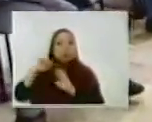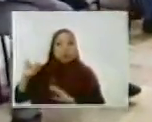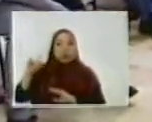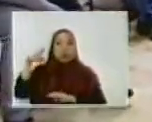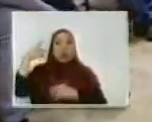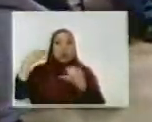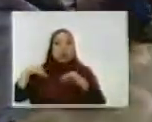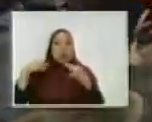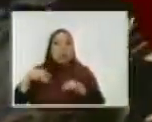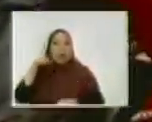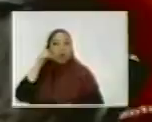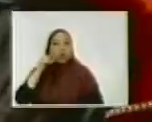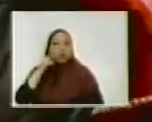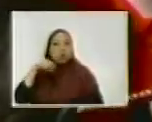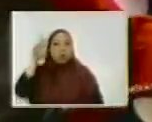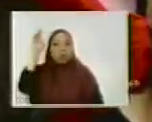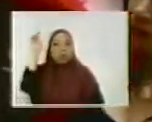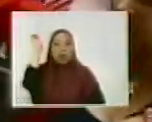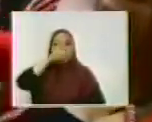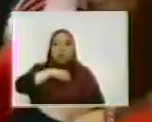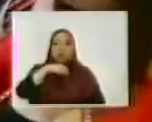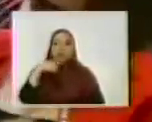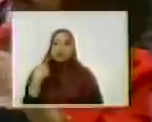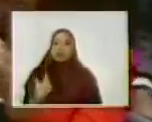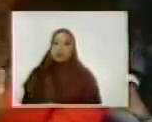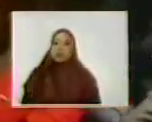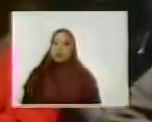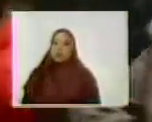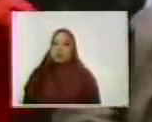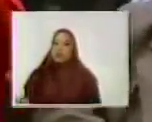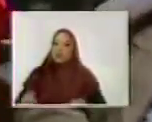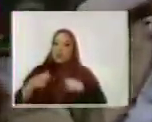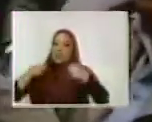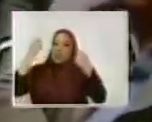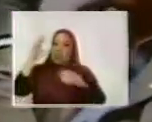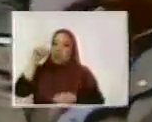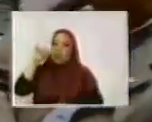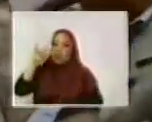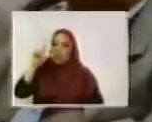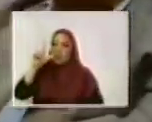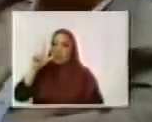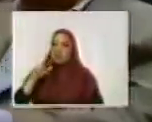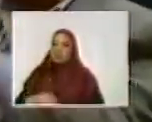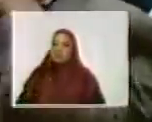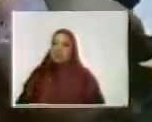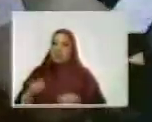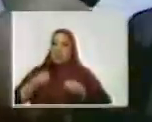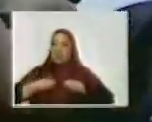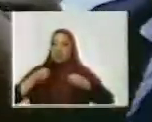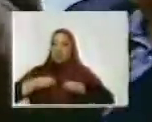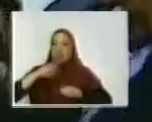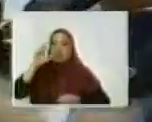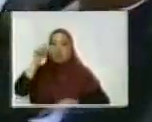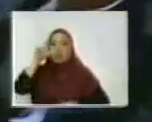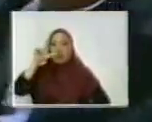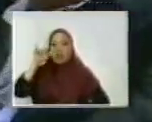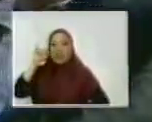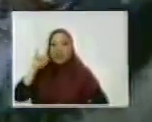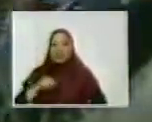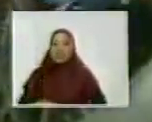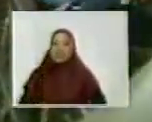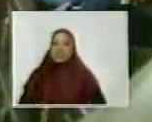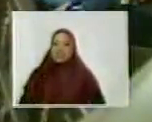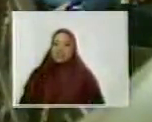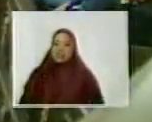costumbre. Aprobado. ¡Que viva Alí primer, Alí Rodríguez! ¡Viva! ¡Que viva Alí Rodríguez!